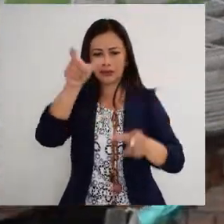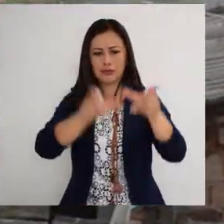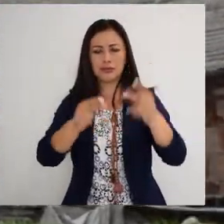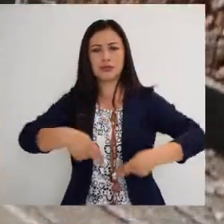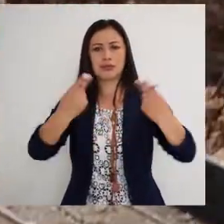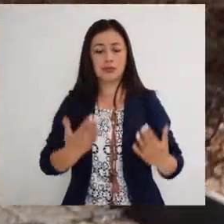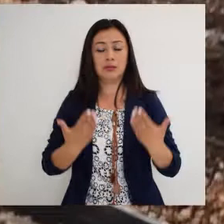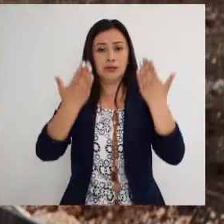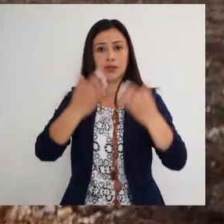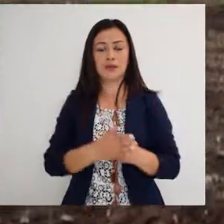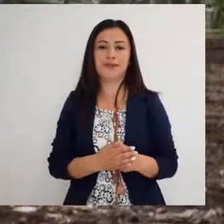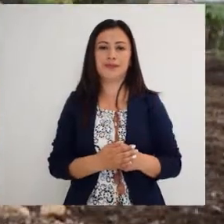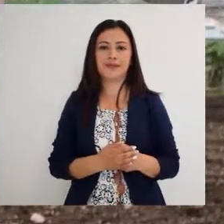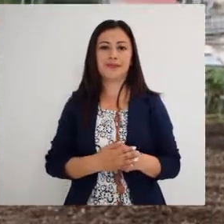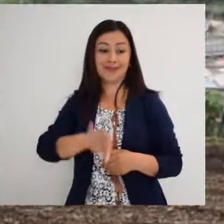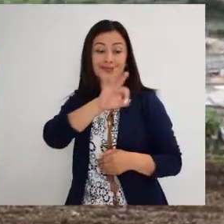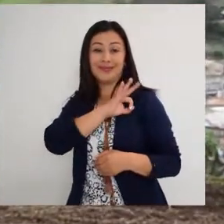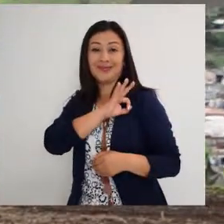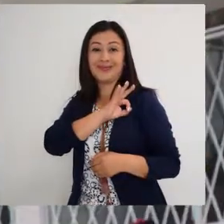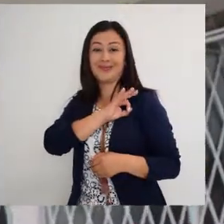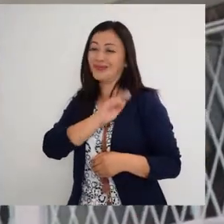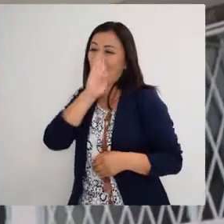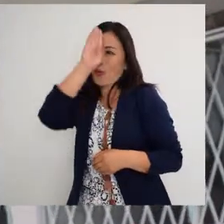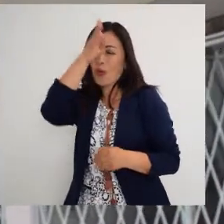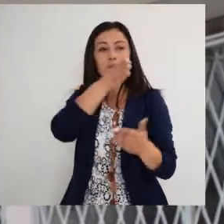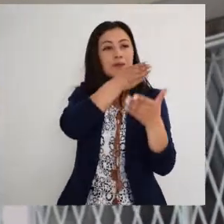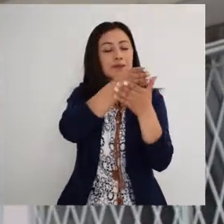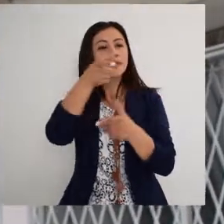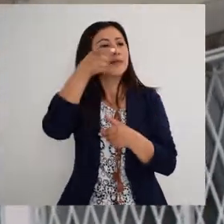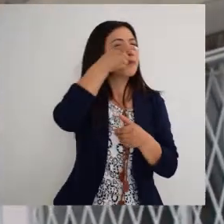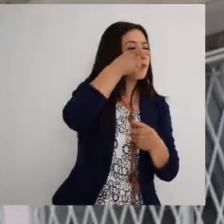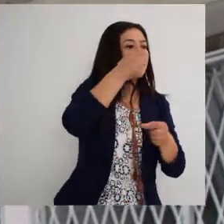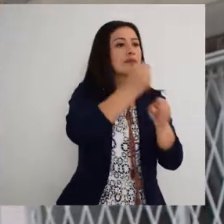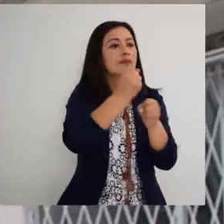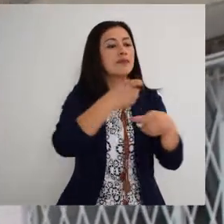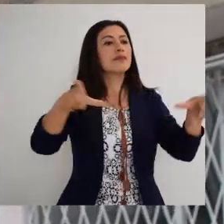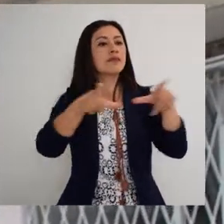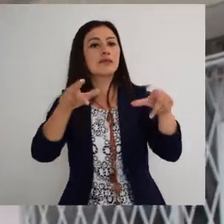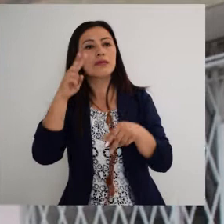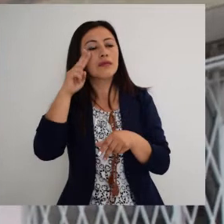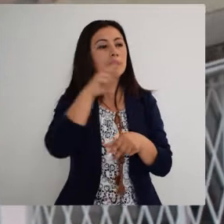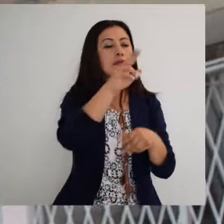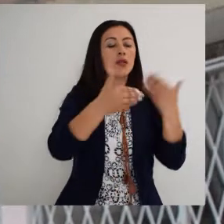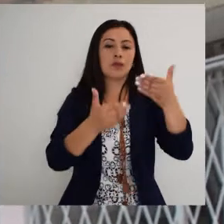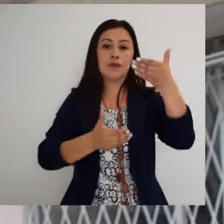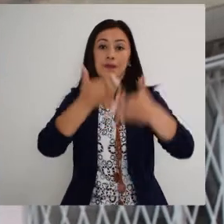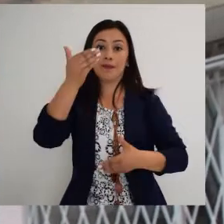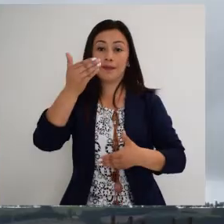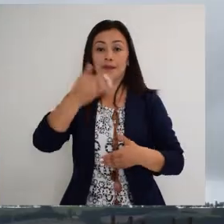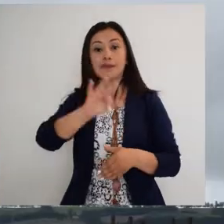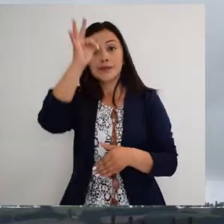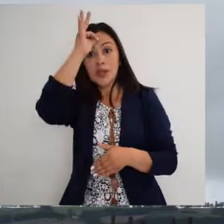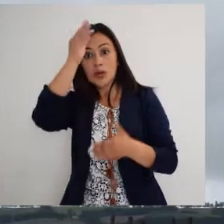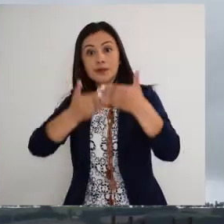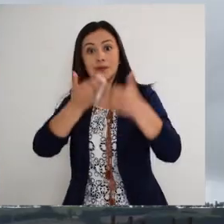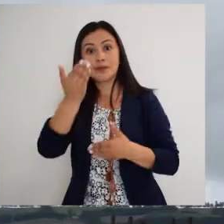beneficio de los ciudadanos. Bueno, estamos como todos los sábados haciendo una observación a las obras que se están haciendo en la ciudad. Iniciamos en